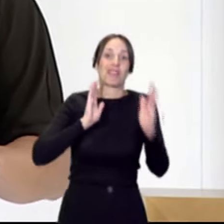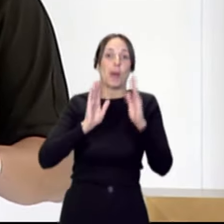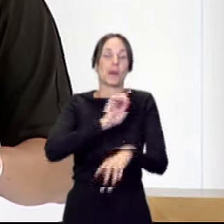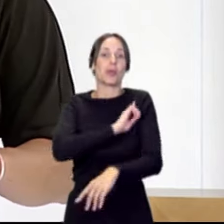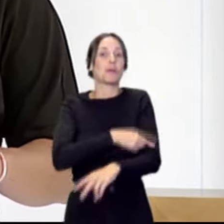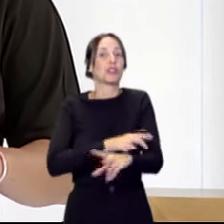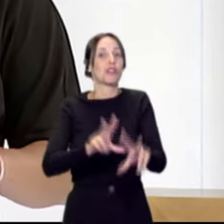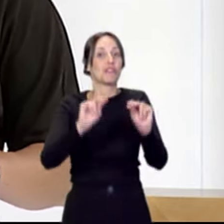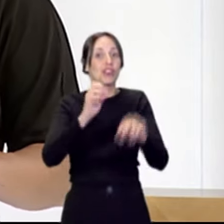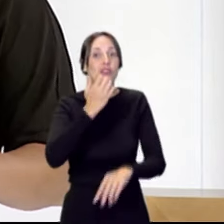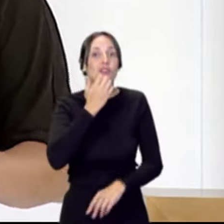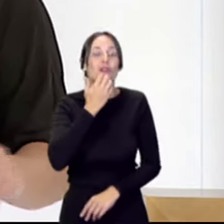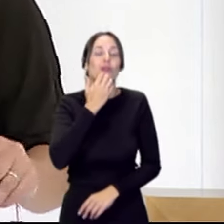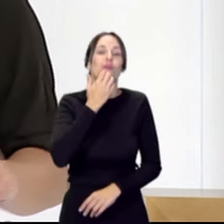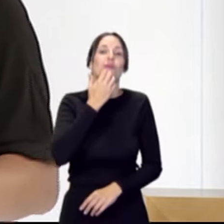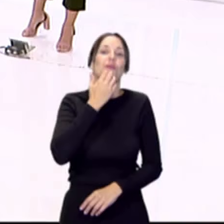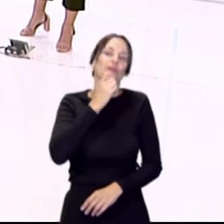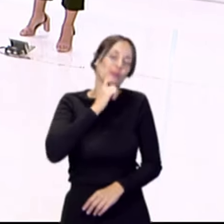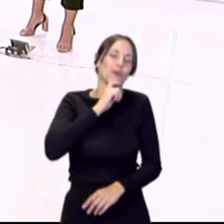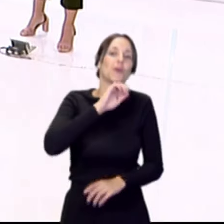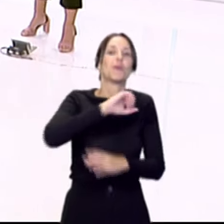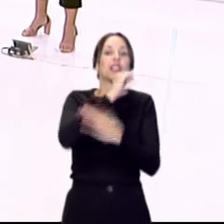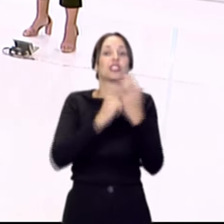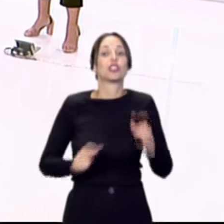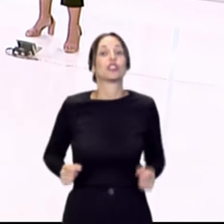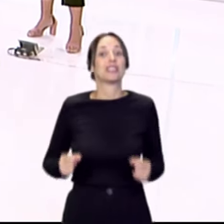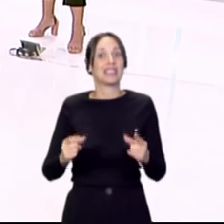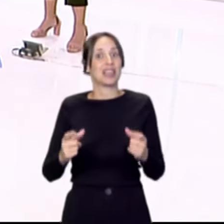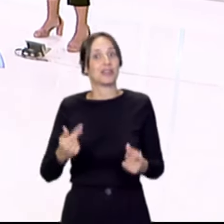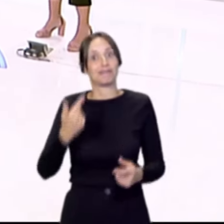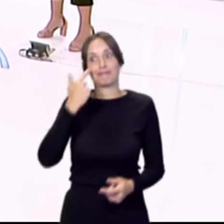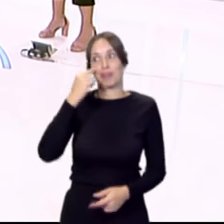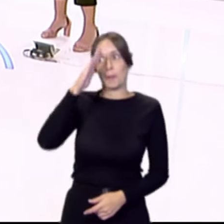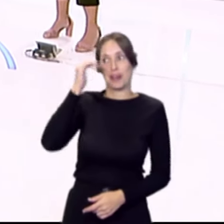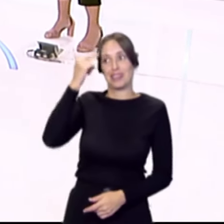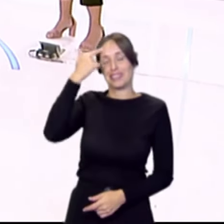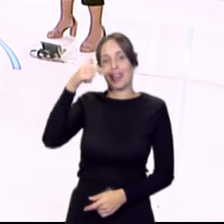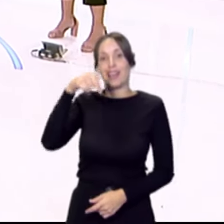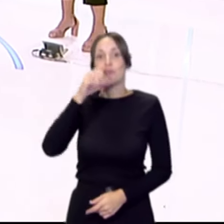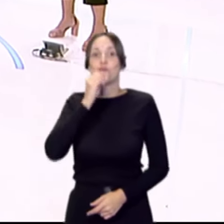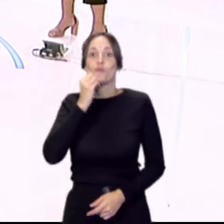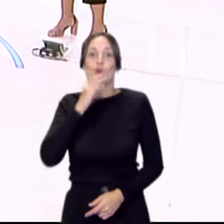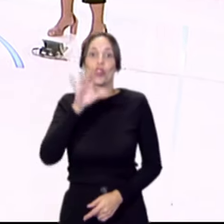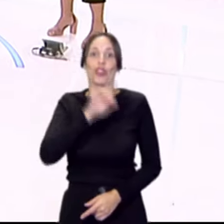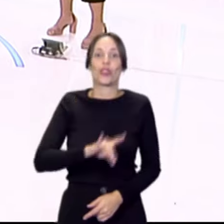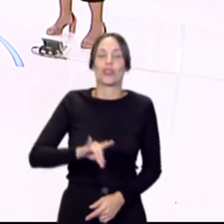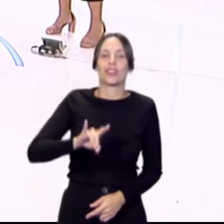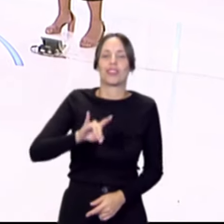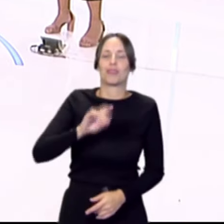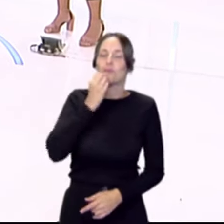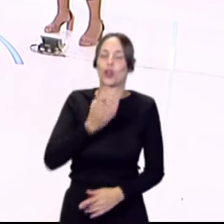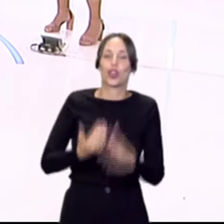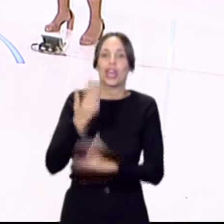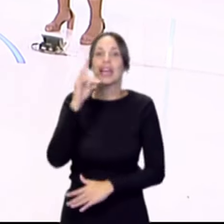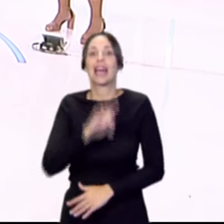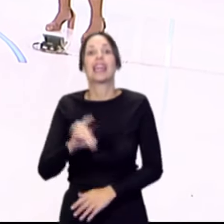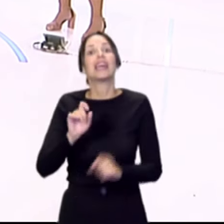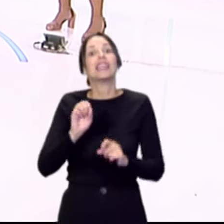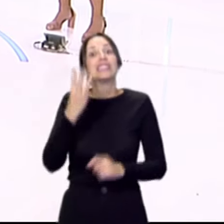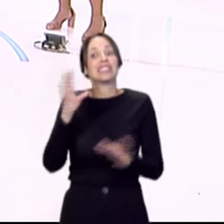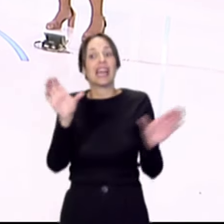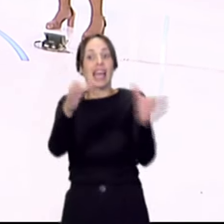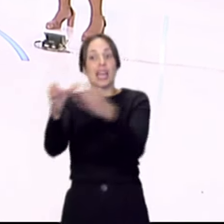en silla de ruedas. Ya sabes, Pilar, que en Buenos Días Canarias cabe todo el tipo de deportes. Hay tres equipos canarios también en baloncesto de silla de ruedas